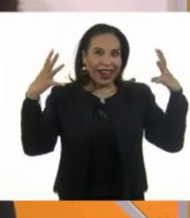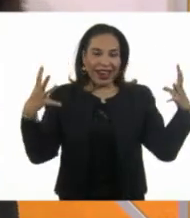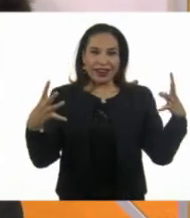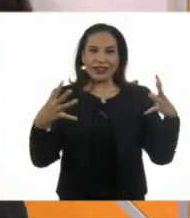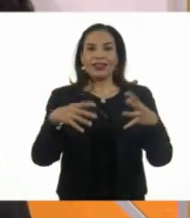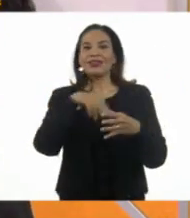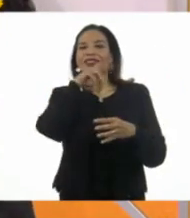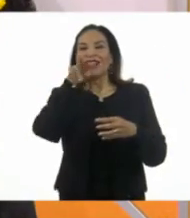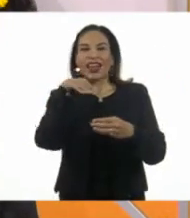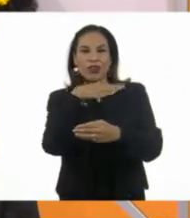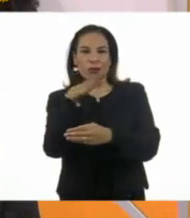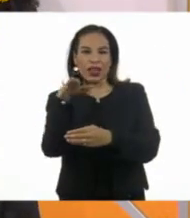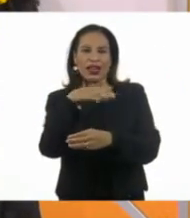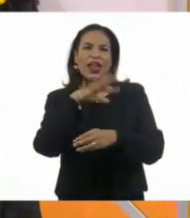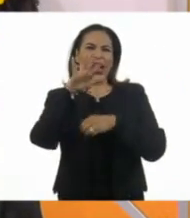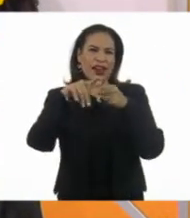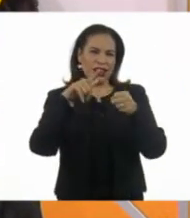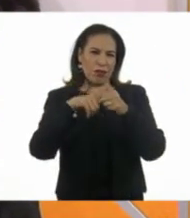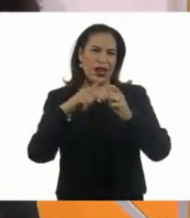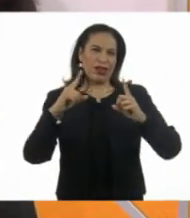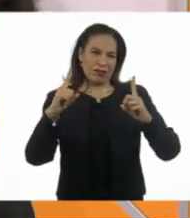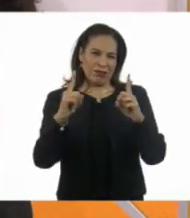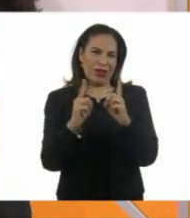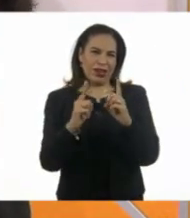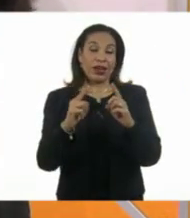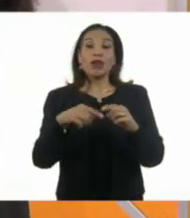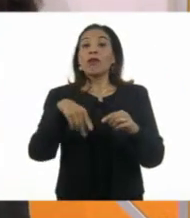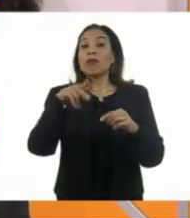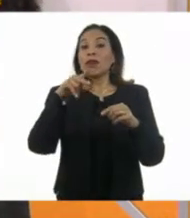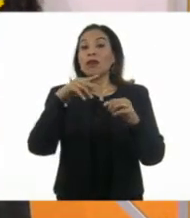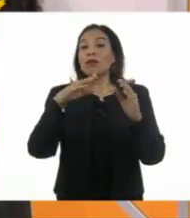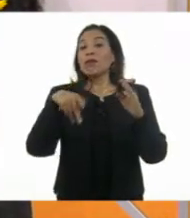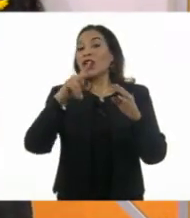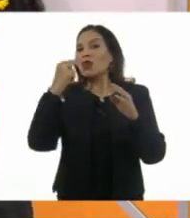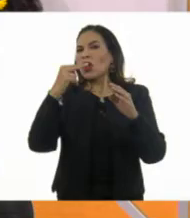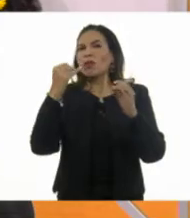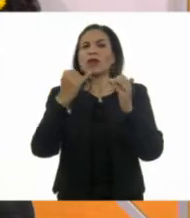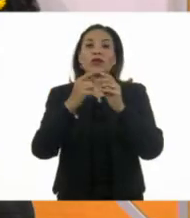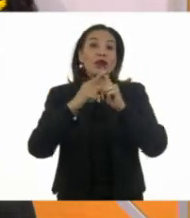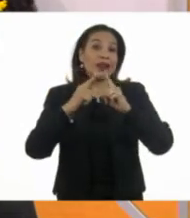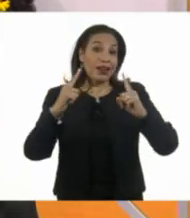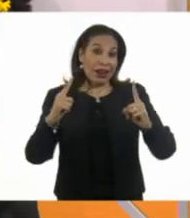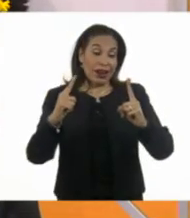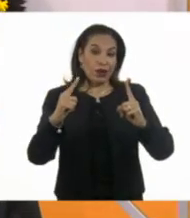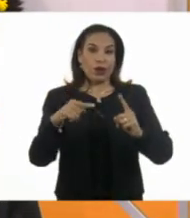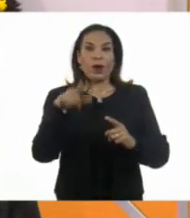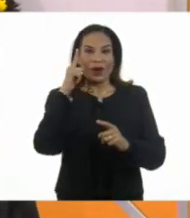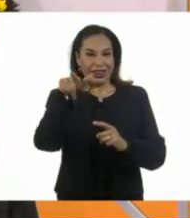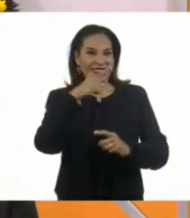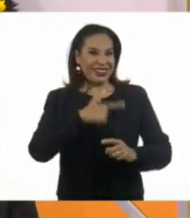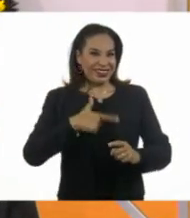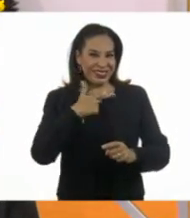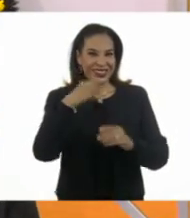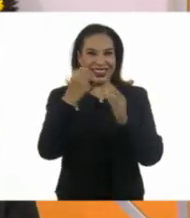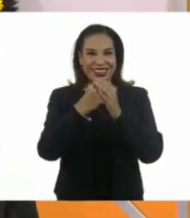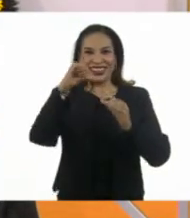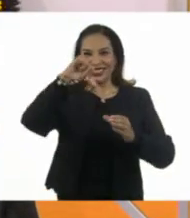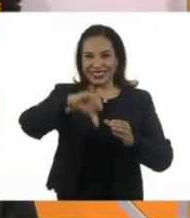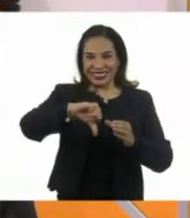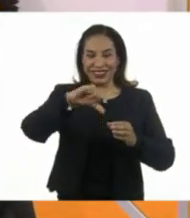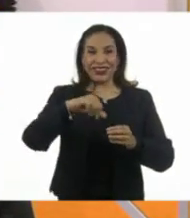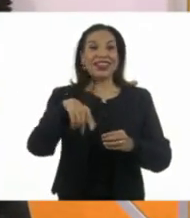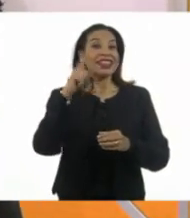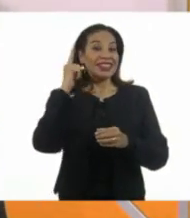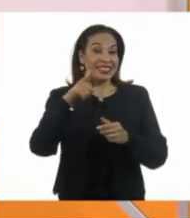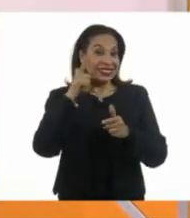Y serpiente, aunque es un animal más pequeño, pero también tiene un nombre largo. Espero que les haya gustado la clase de hoy